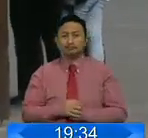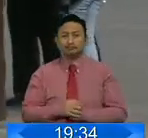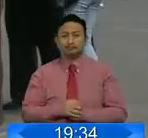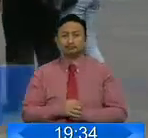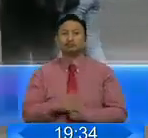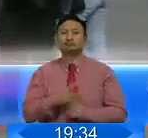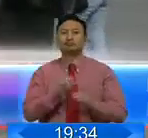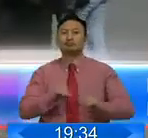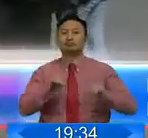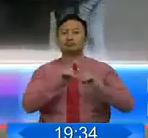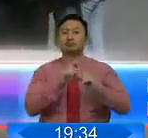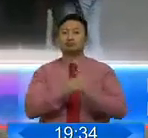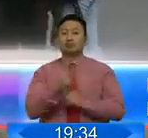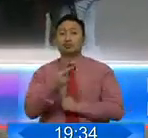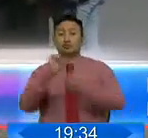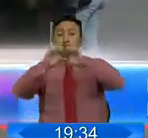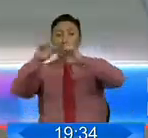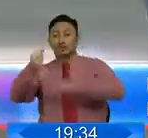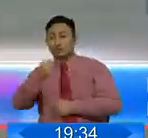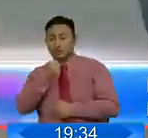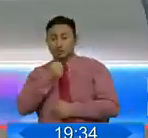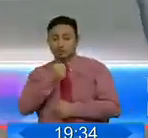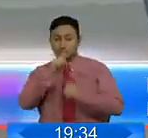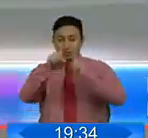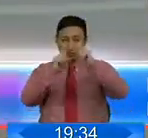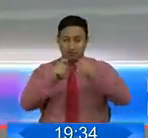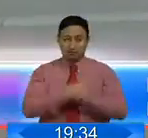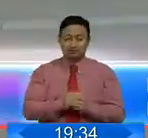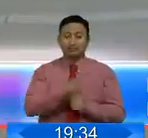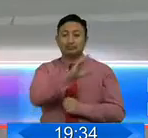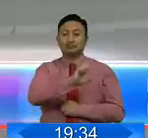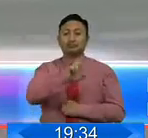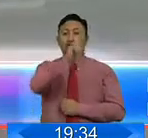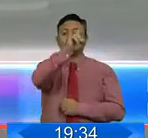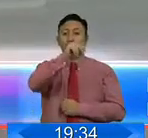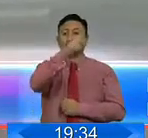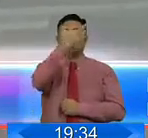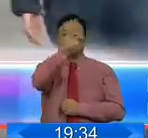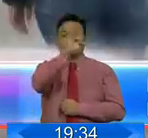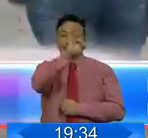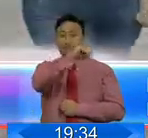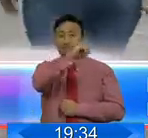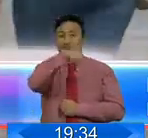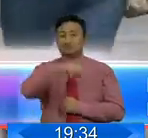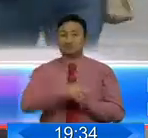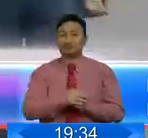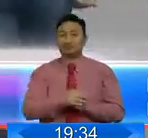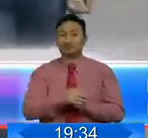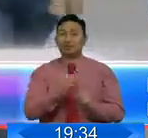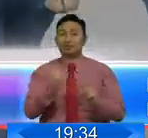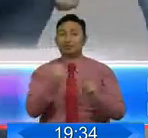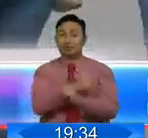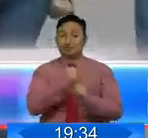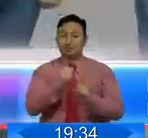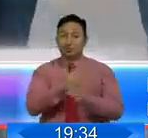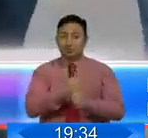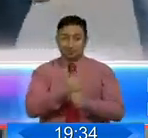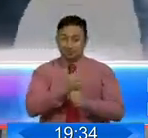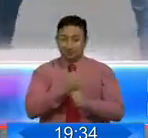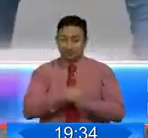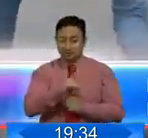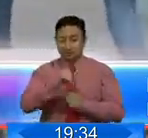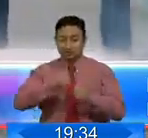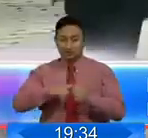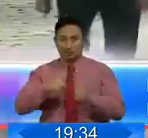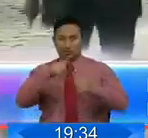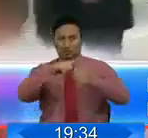Según datos de dos encuestadoras nacionales, para enero de 2019, la inseguridad y la delincuencia son dos de las mayores problemáticas en la ciudad de